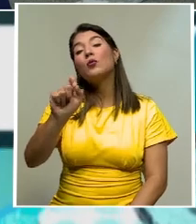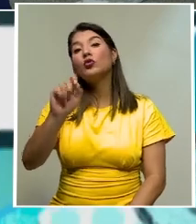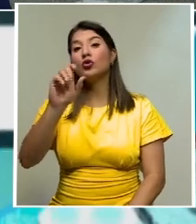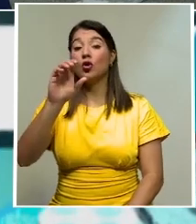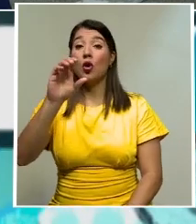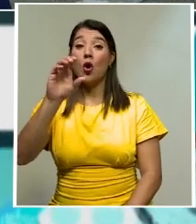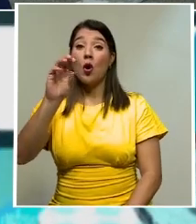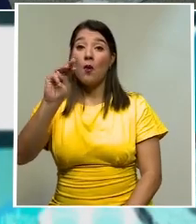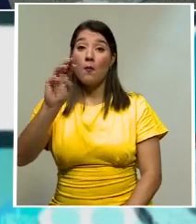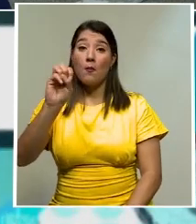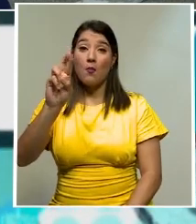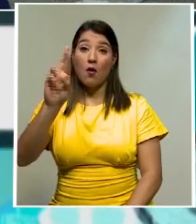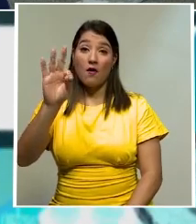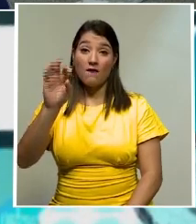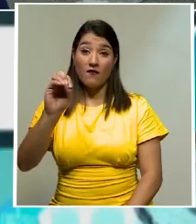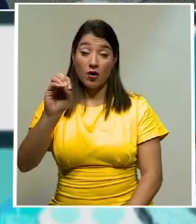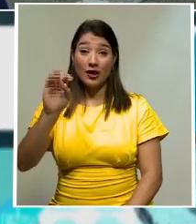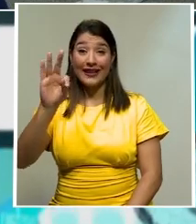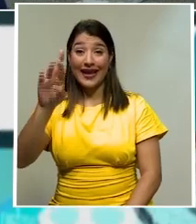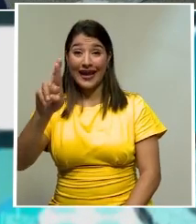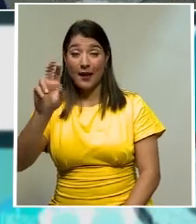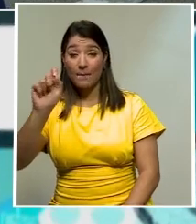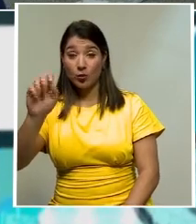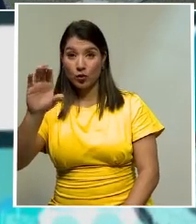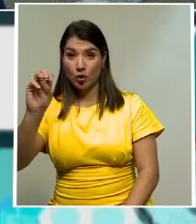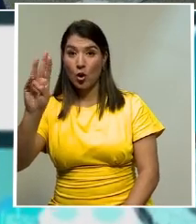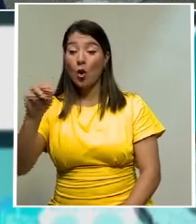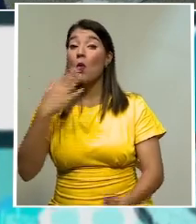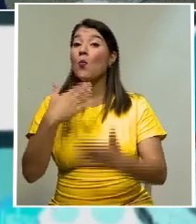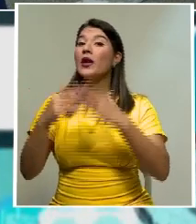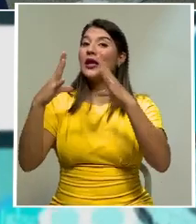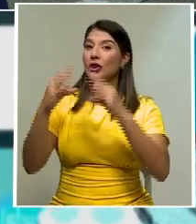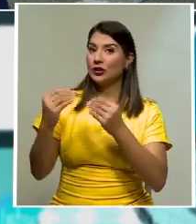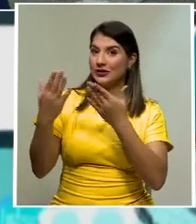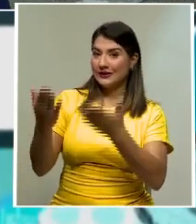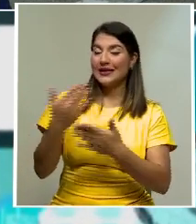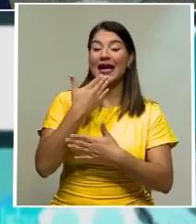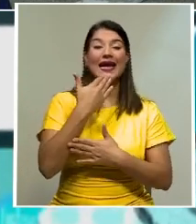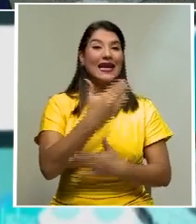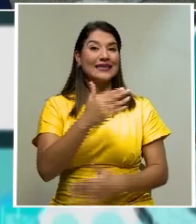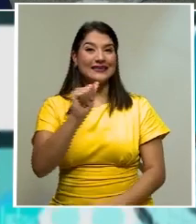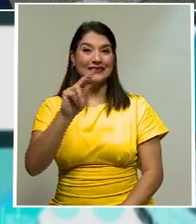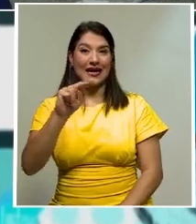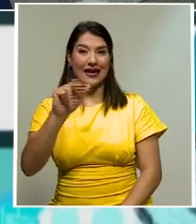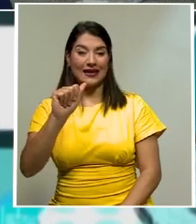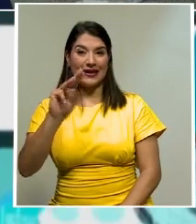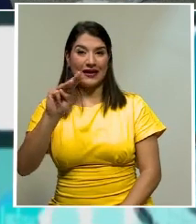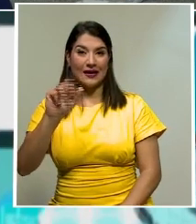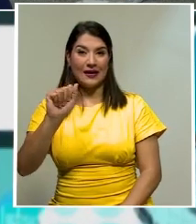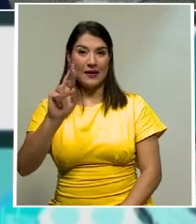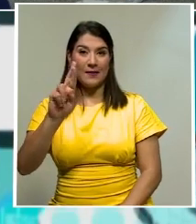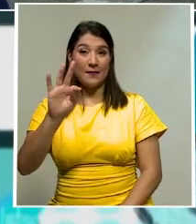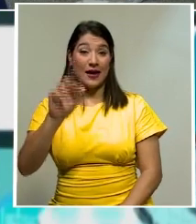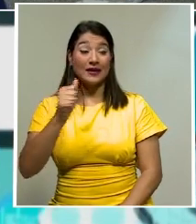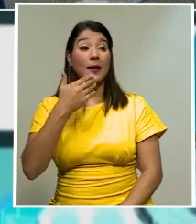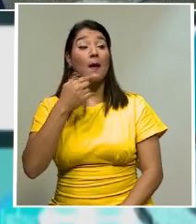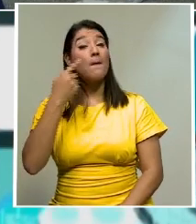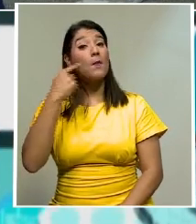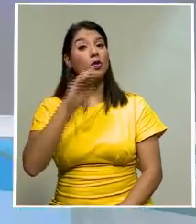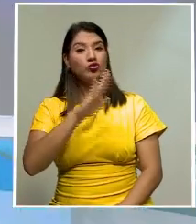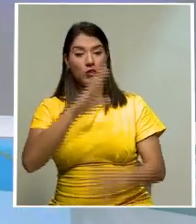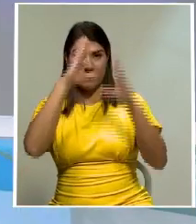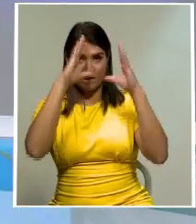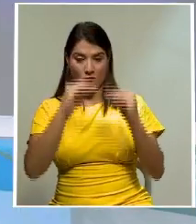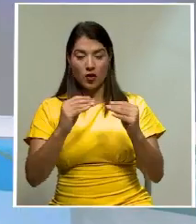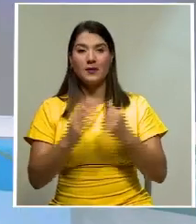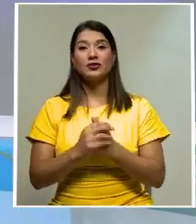covid.morfotr.com. Vuelvo con usted al estudio principal donde tiene más noticias. Buenas noches. Gracias, Ana Marta, por esta información. Muy buenas noches. Seguimos hablando de